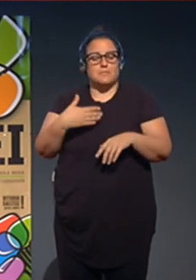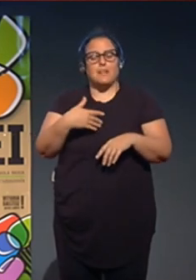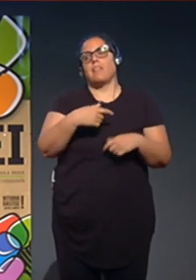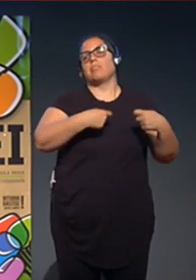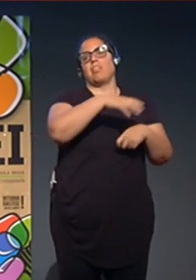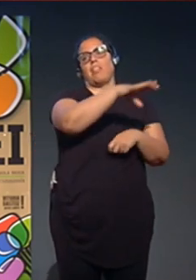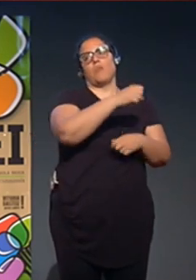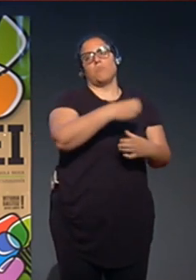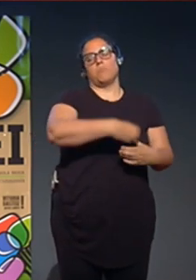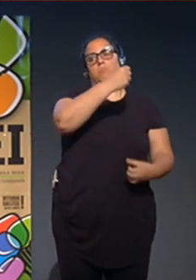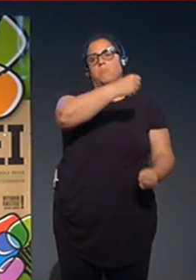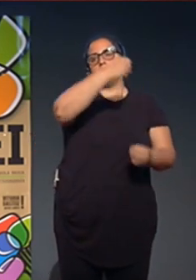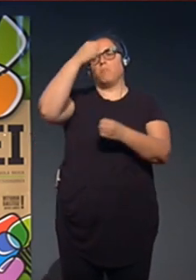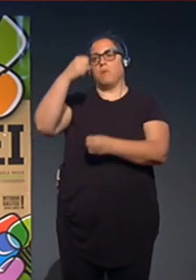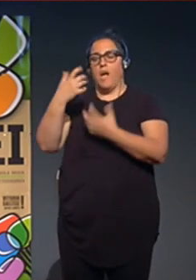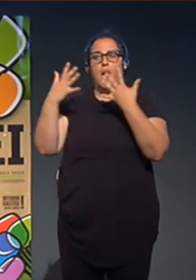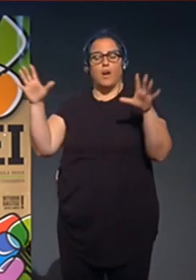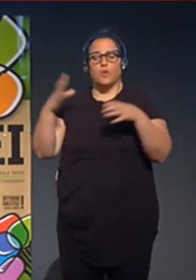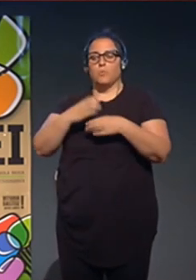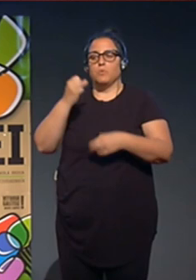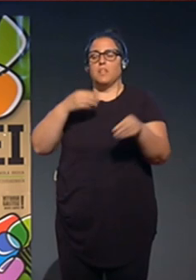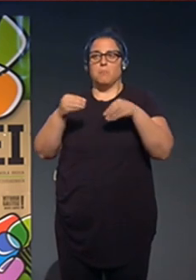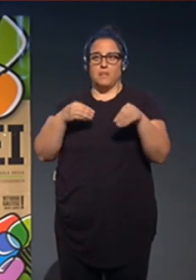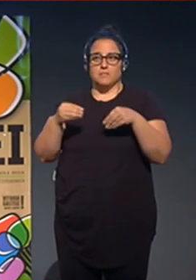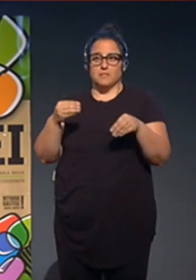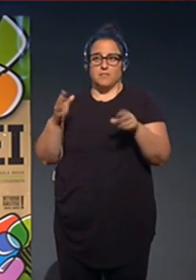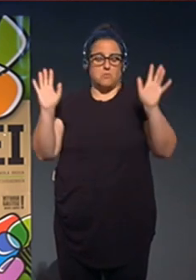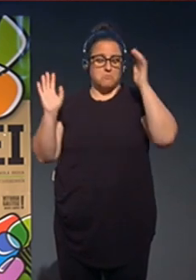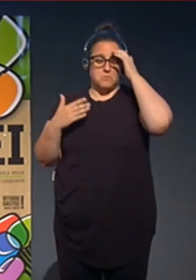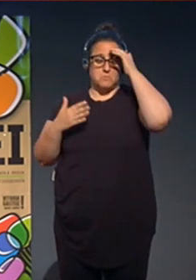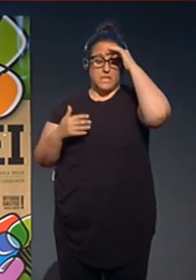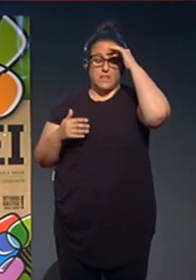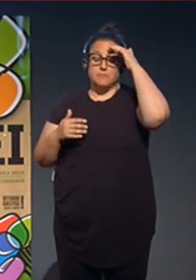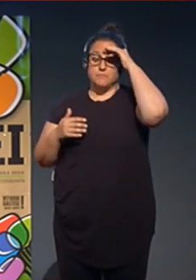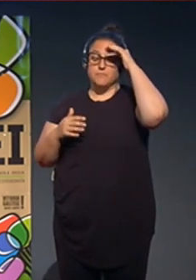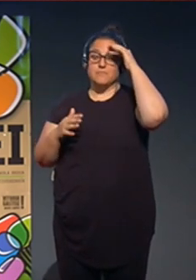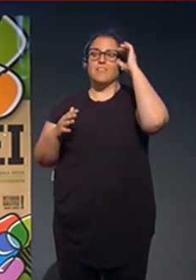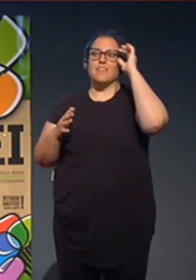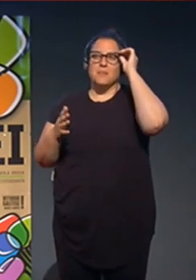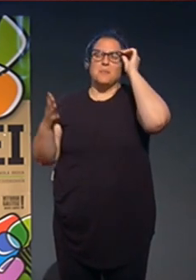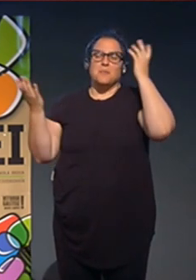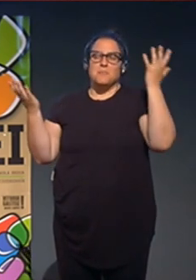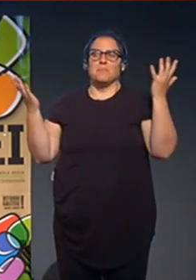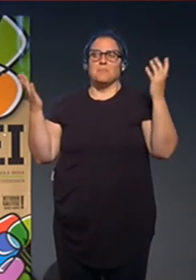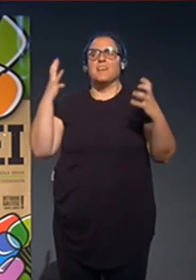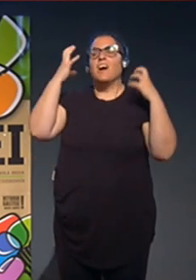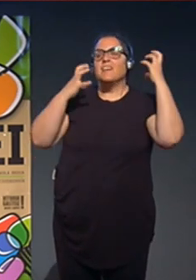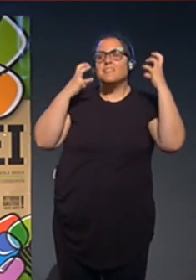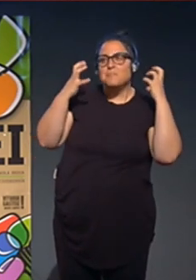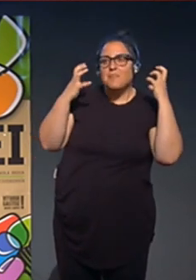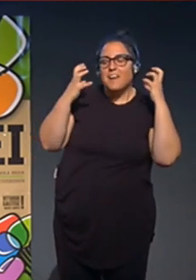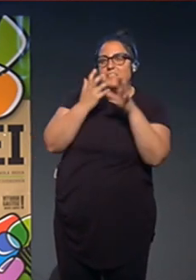tienda aunque sean botellas de plástico que no es una buena cosa pero la compro en la tienda pero claro los animales y las plantas están